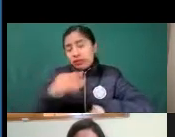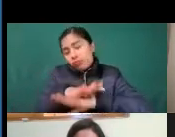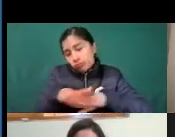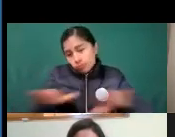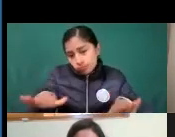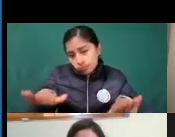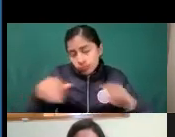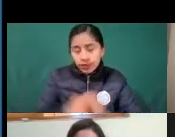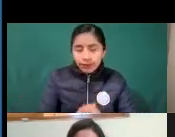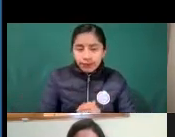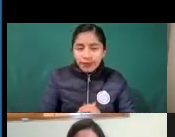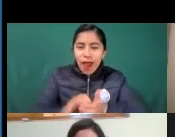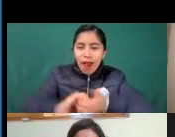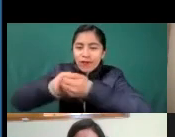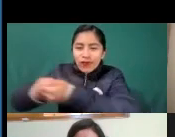con